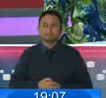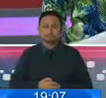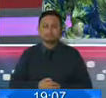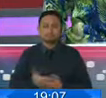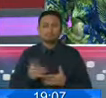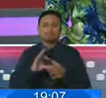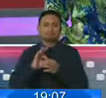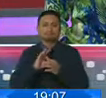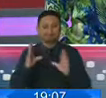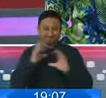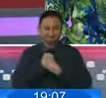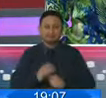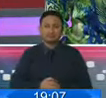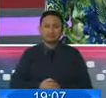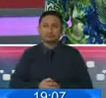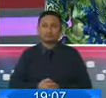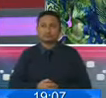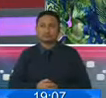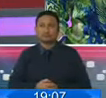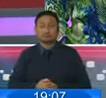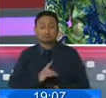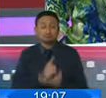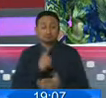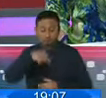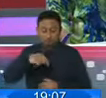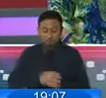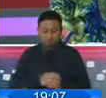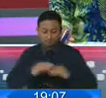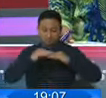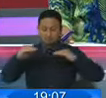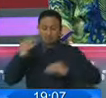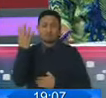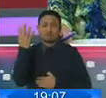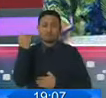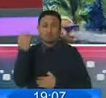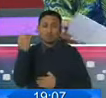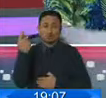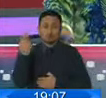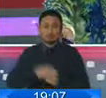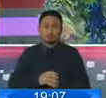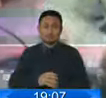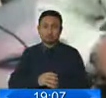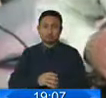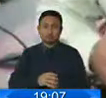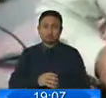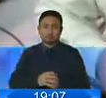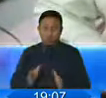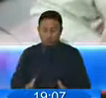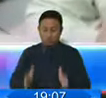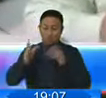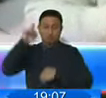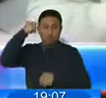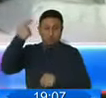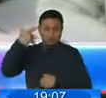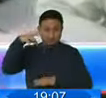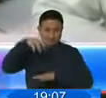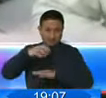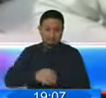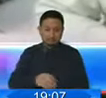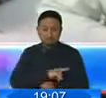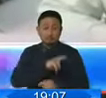noches, gracias. Efectivamente, nosotros estamos acá en el piso 14 del gobierno zonal en el norte de Guayaquil, donde hasta